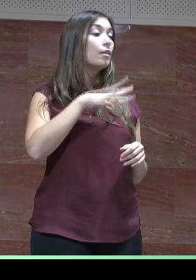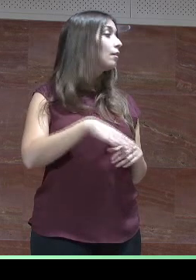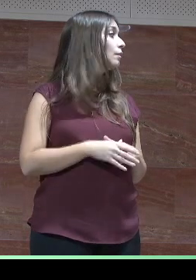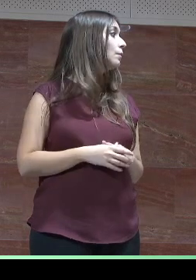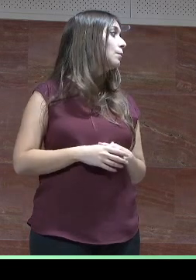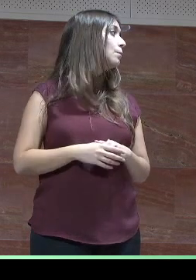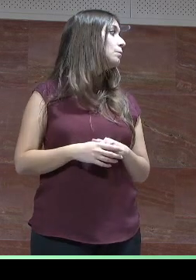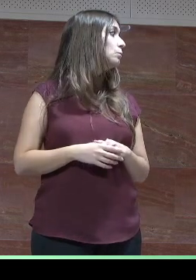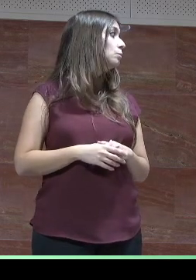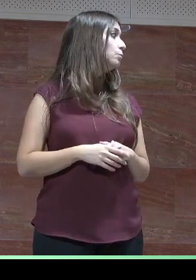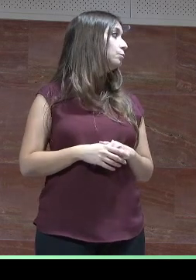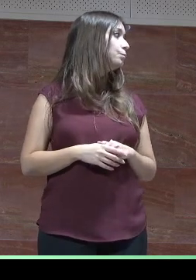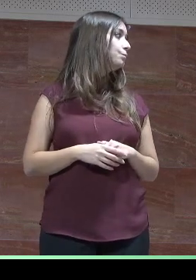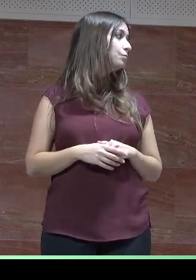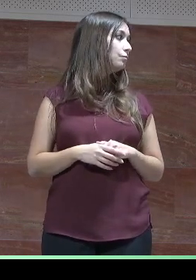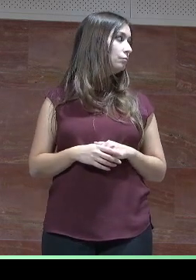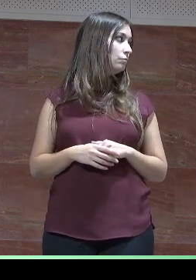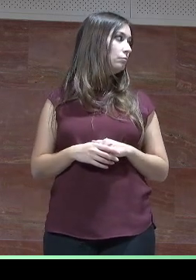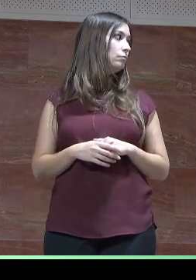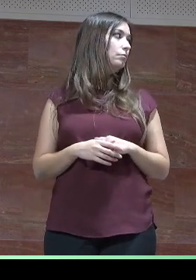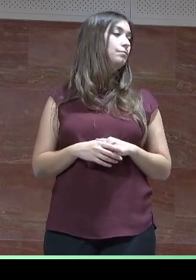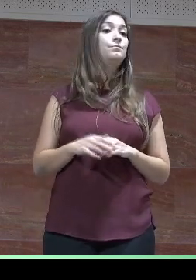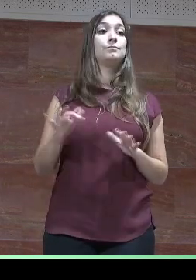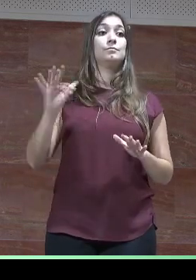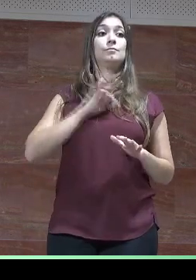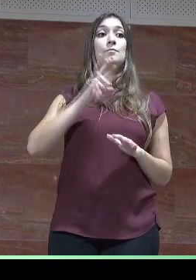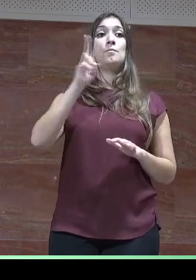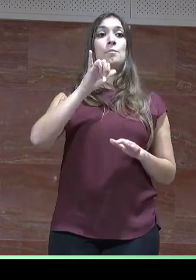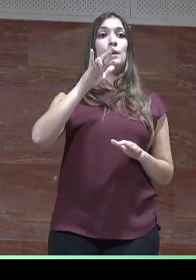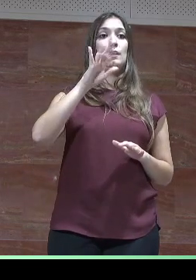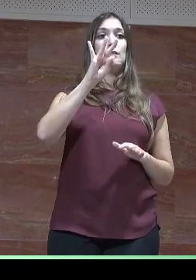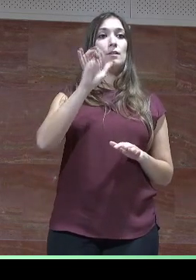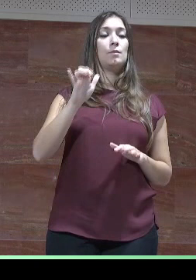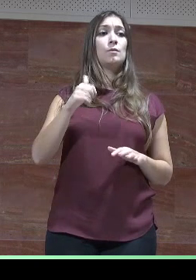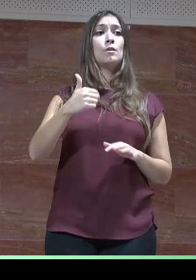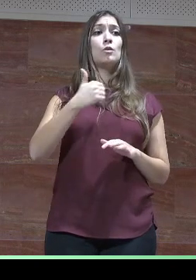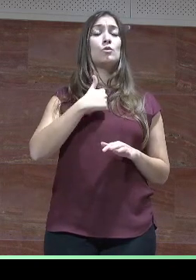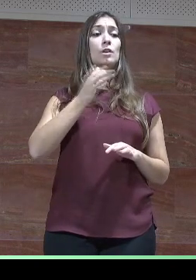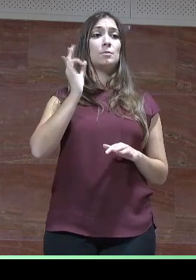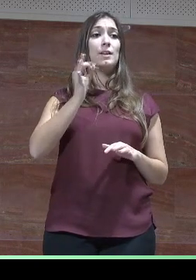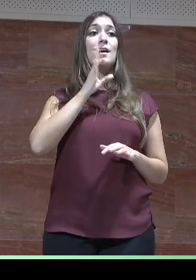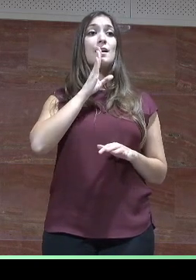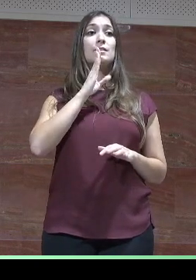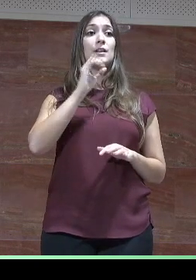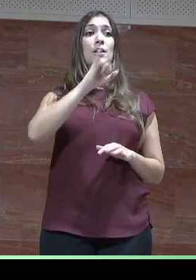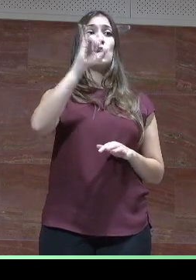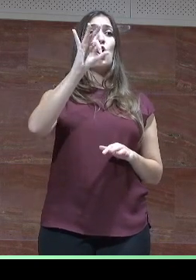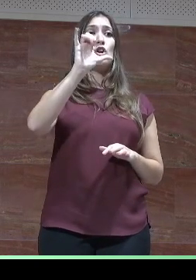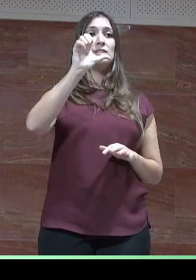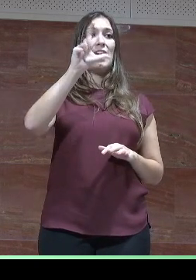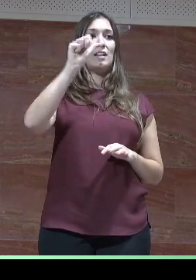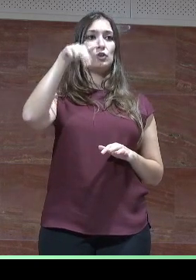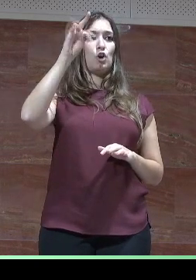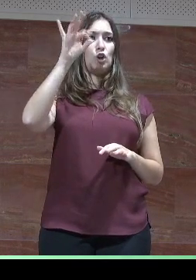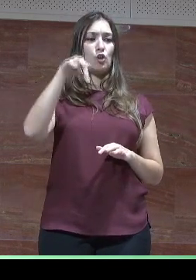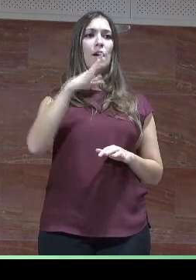¿Birte? Yo lo que diría es que, evidentemente, como decía José Antonio Serra, no